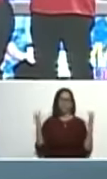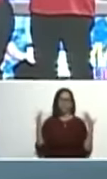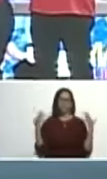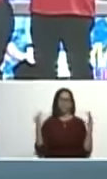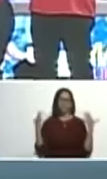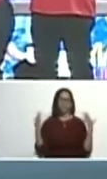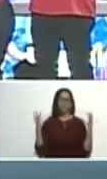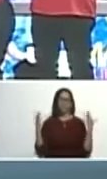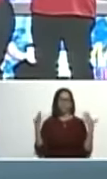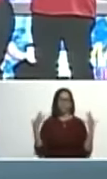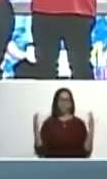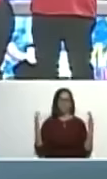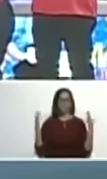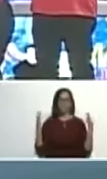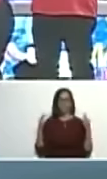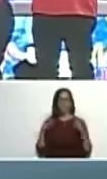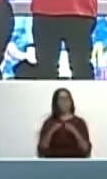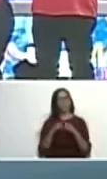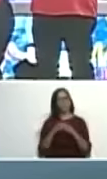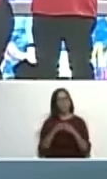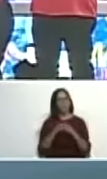Compañero,